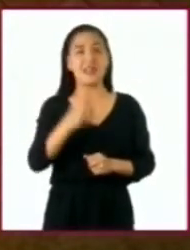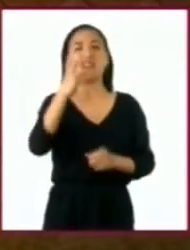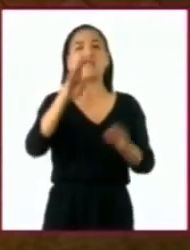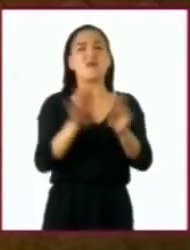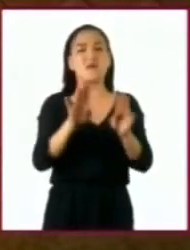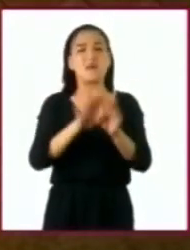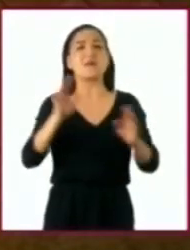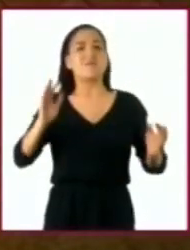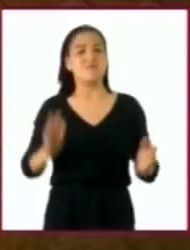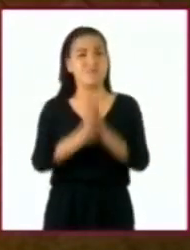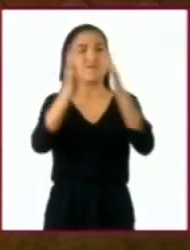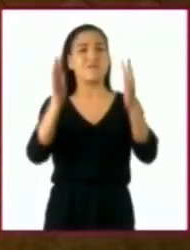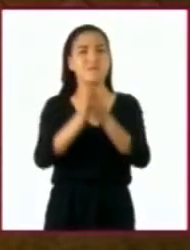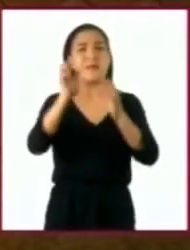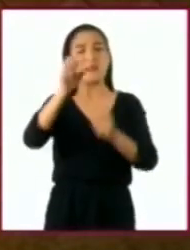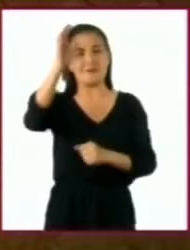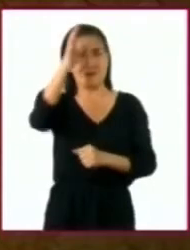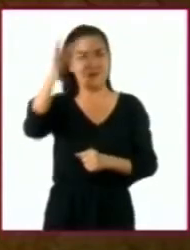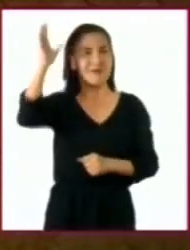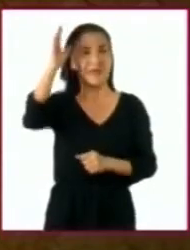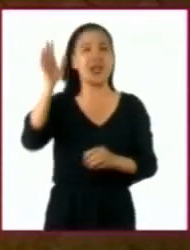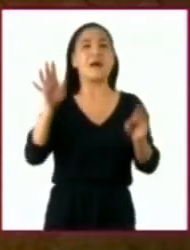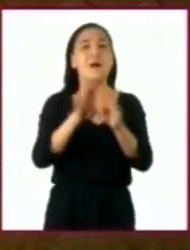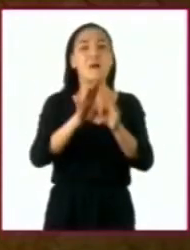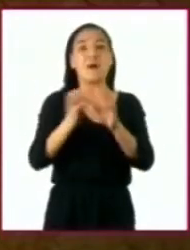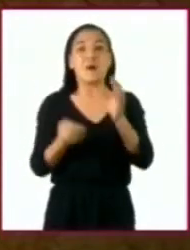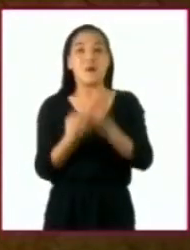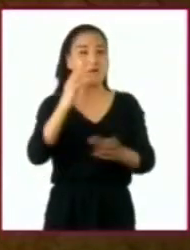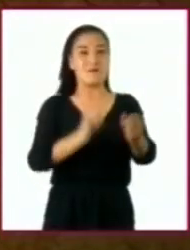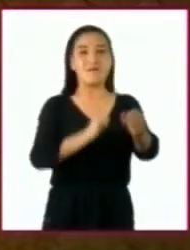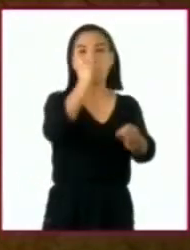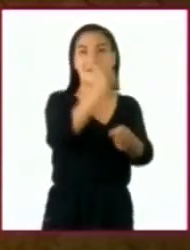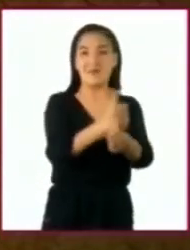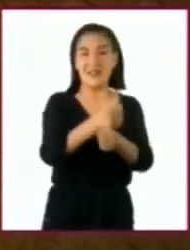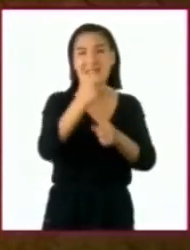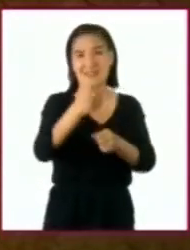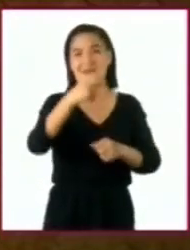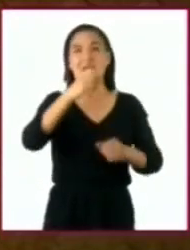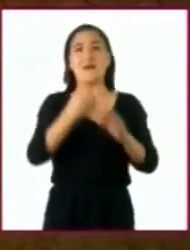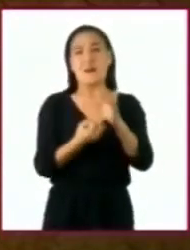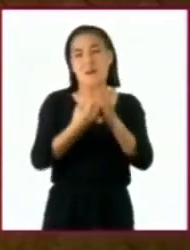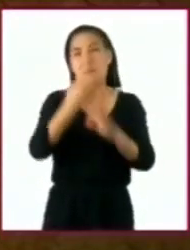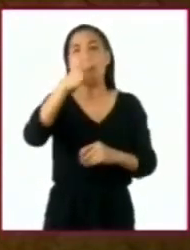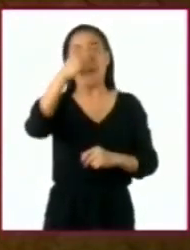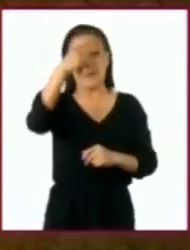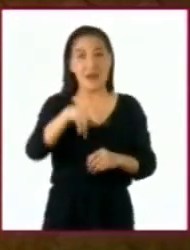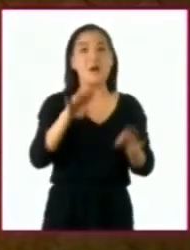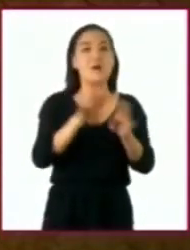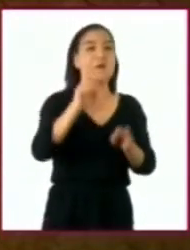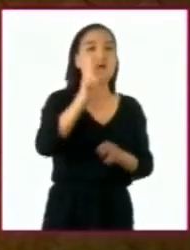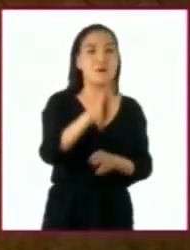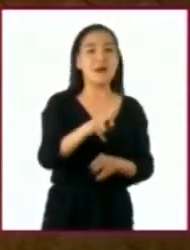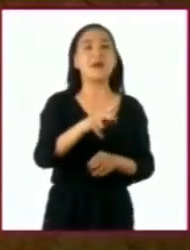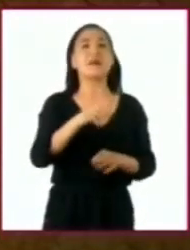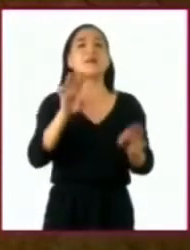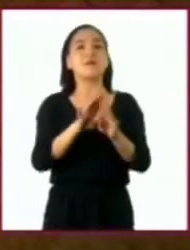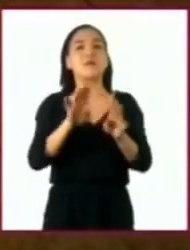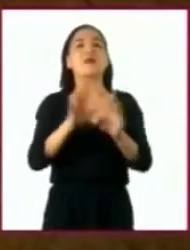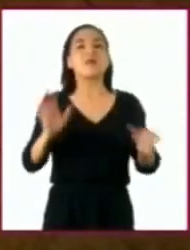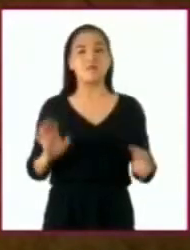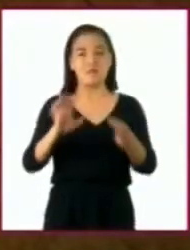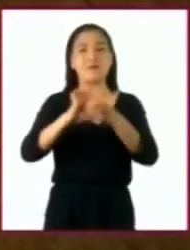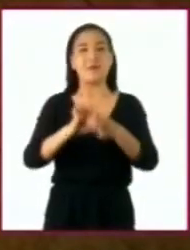Imperio Azteca. Tras la conquista, las gentes de Huejotzingo pasaron a formar parte de los señoríos de